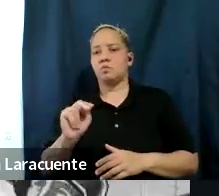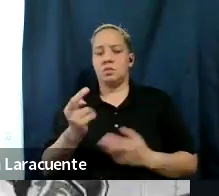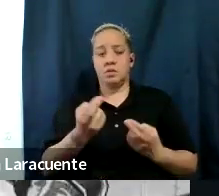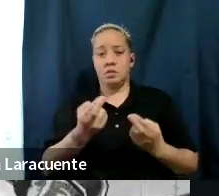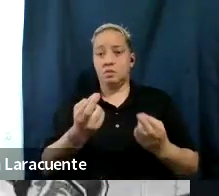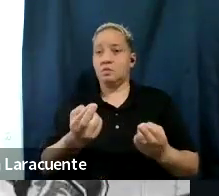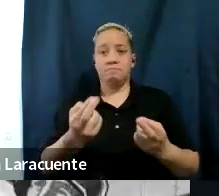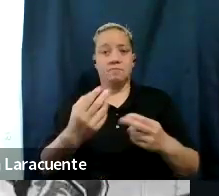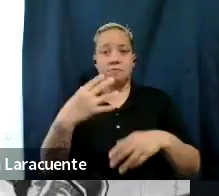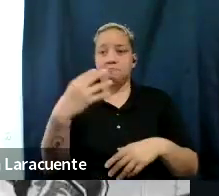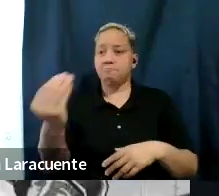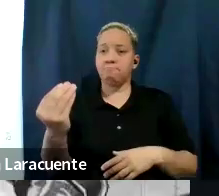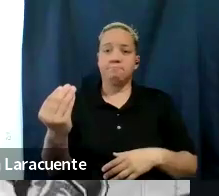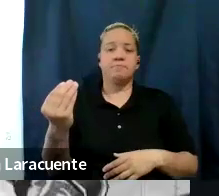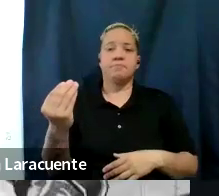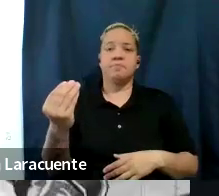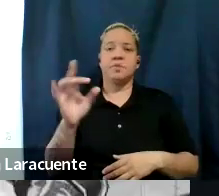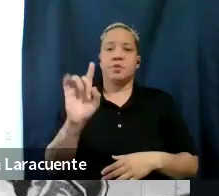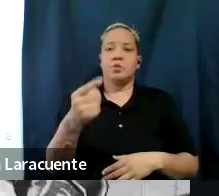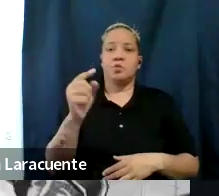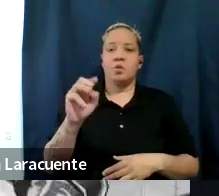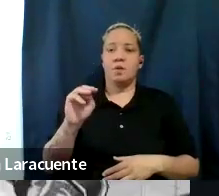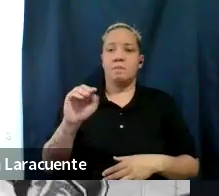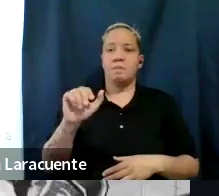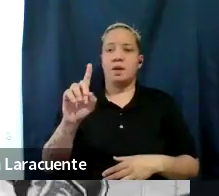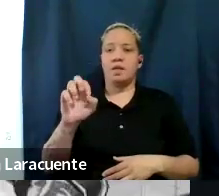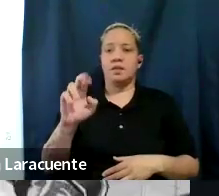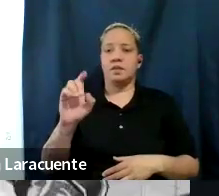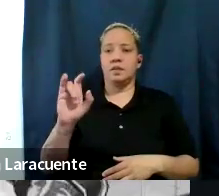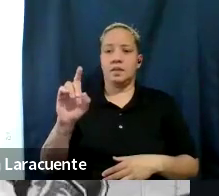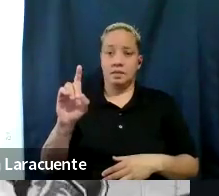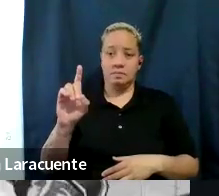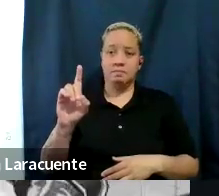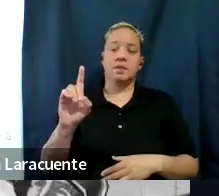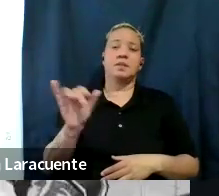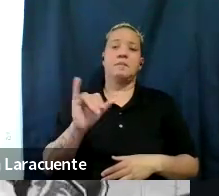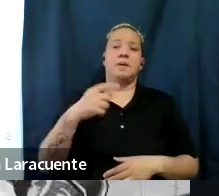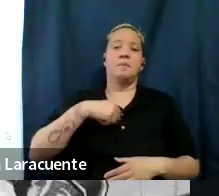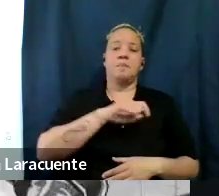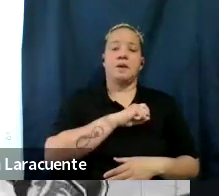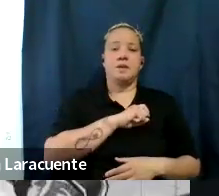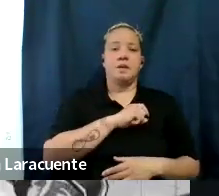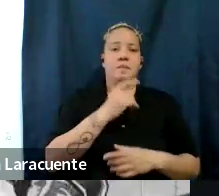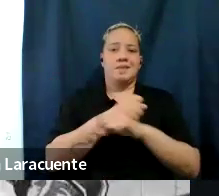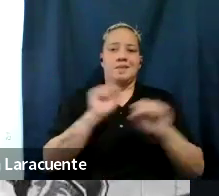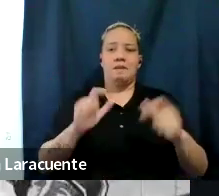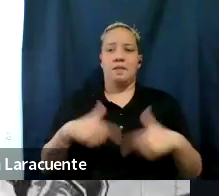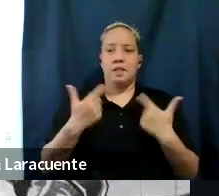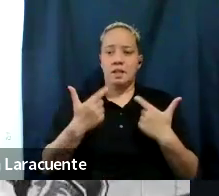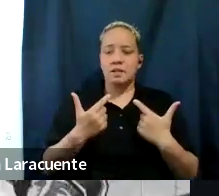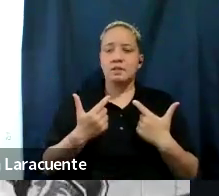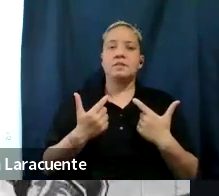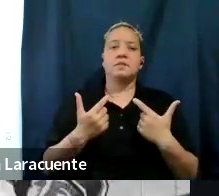que saliera no solo de Madrid, que saliera de España cuanto antes para salvar su vida, como tuvieron que hacer